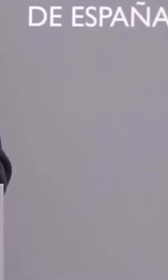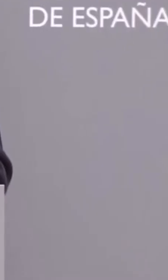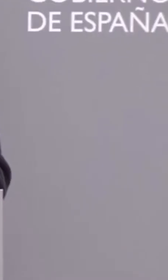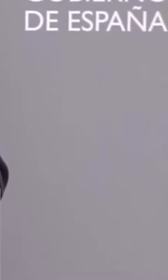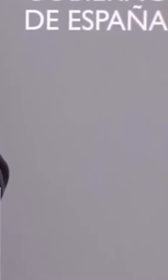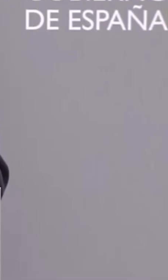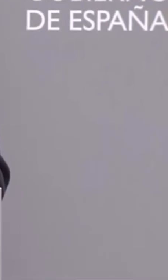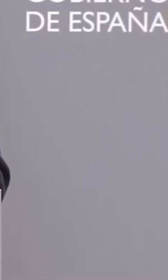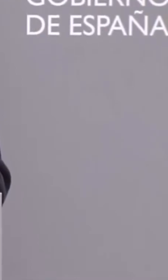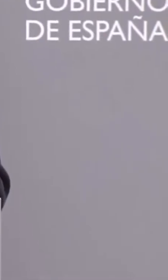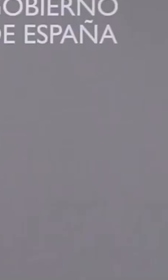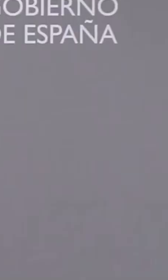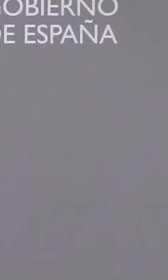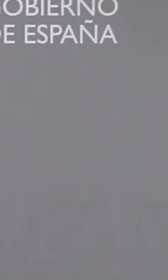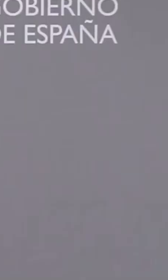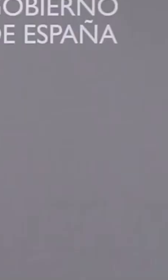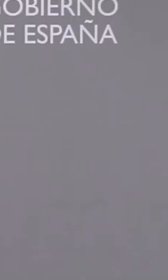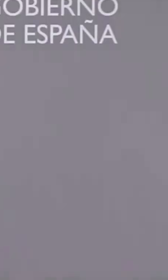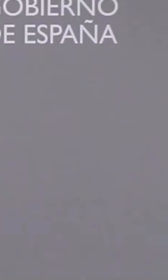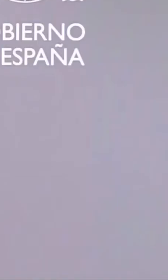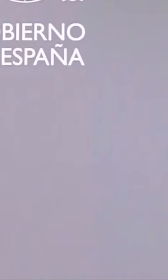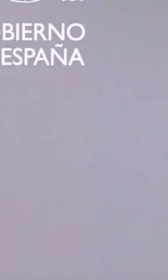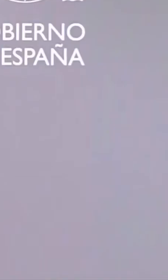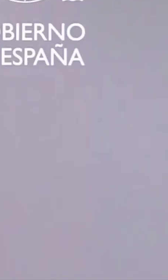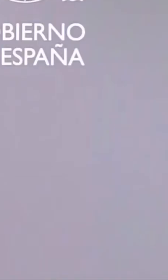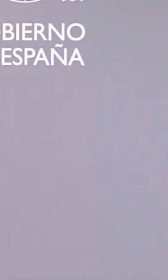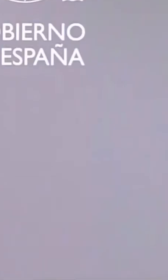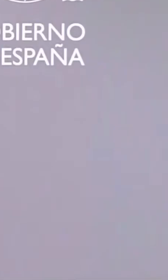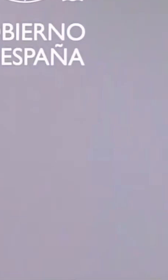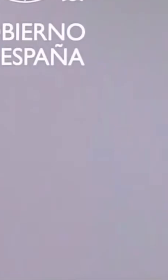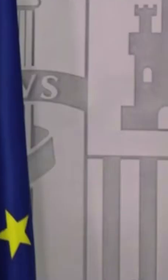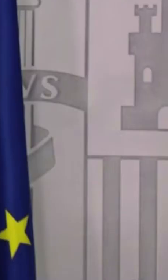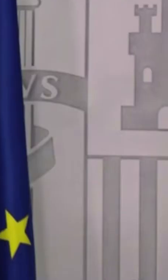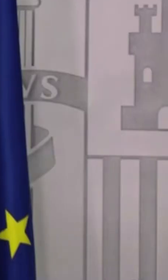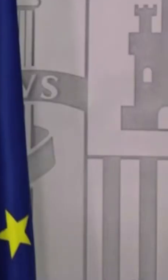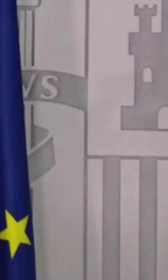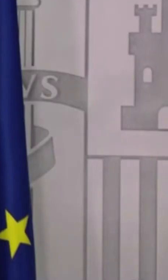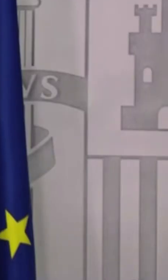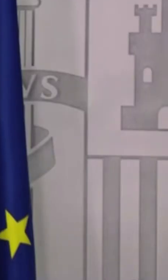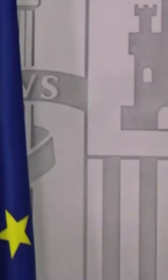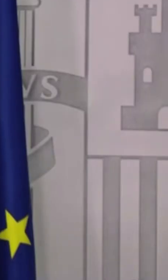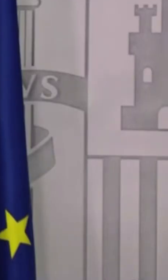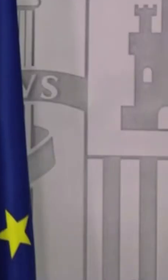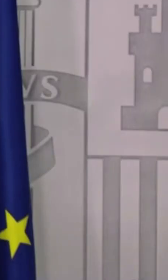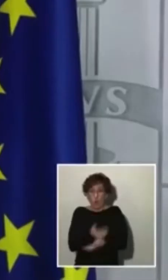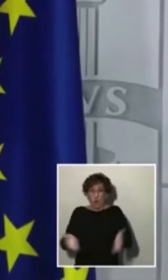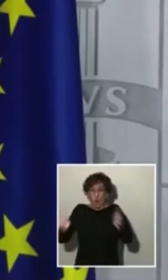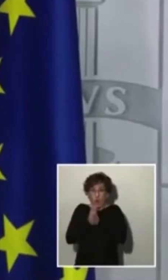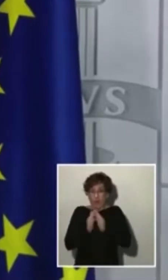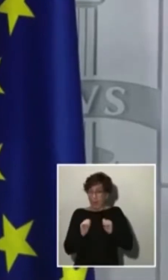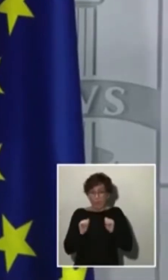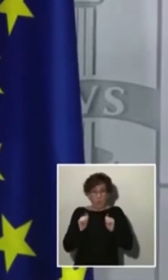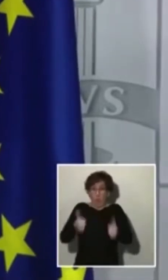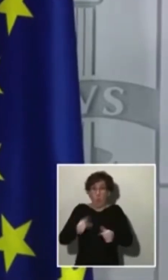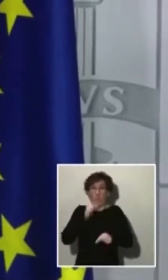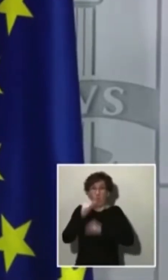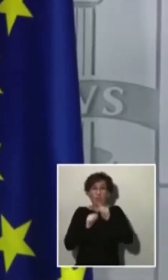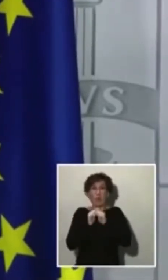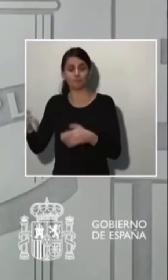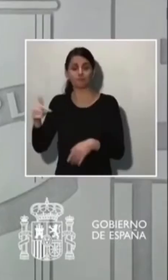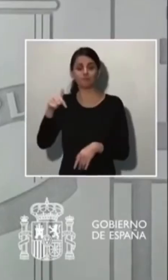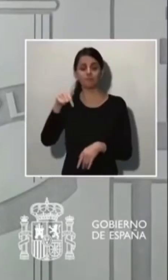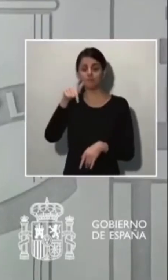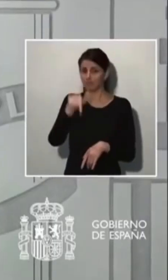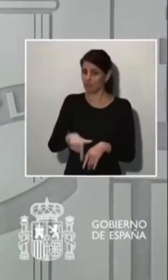casos, 589 casos, 904 casos, de 2.002 casos, 8.744 casos, de